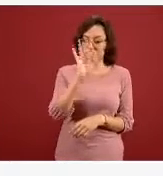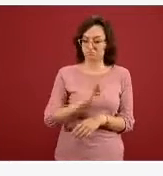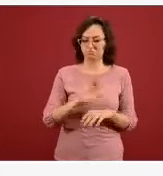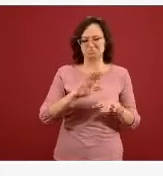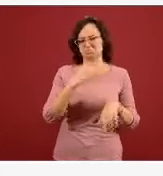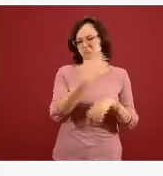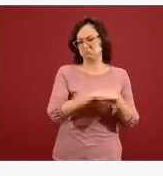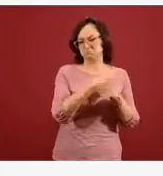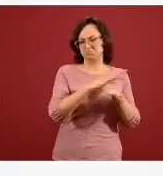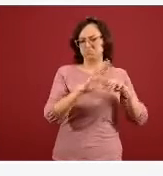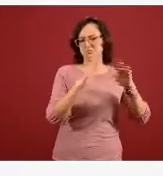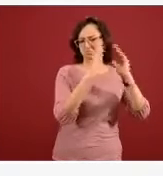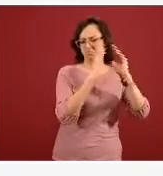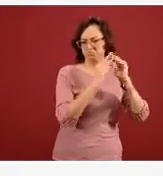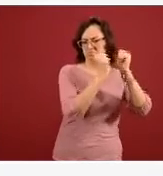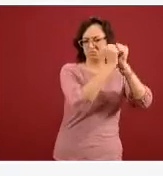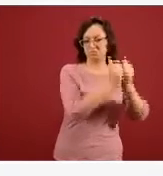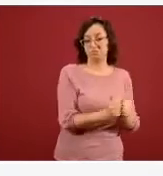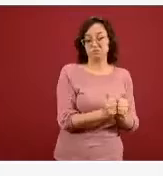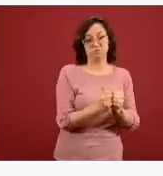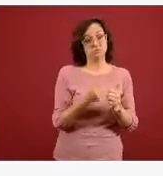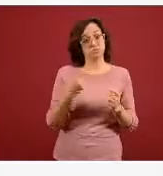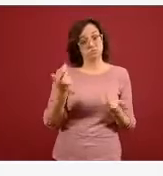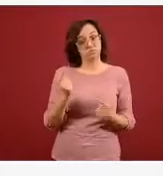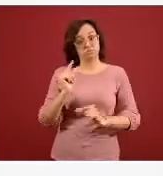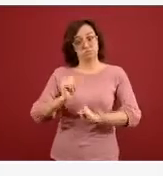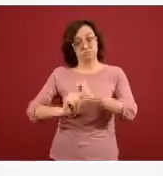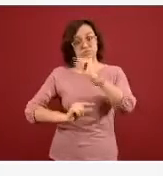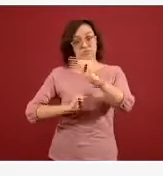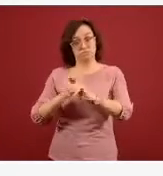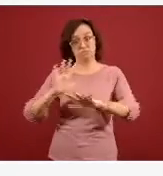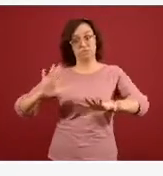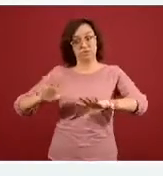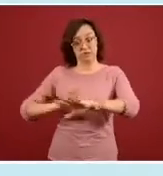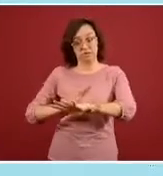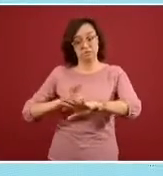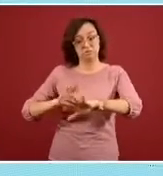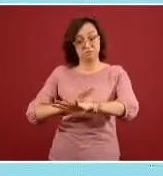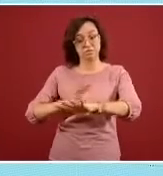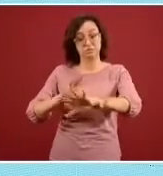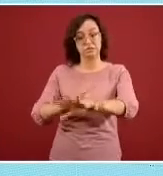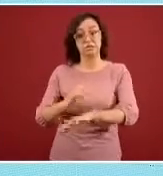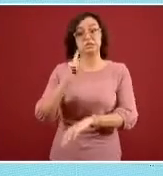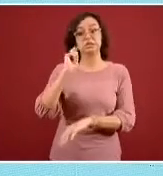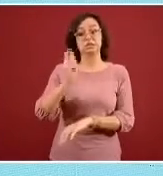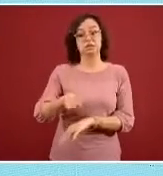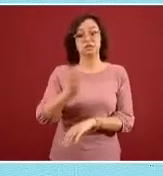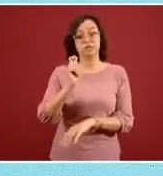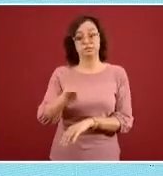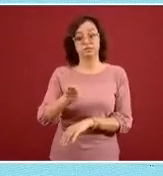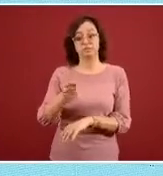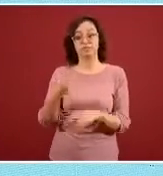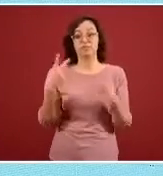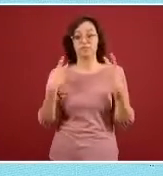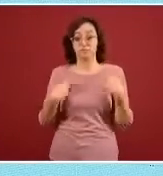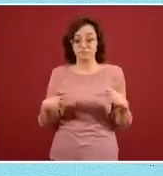eran ambulatorias. Esta proporción va a ir creciendo, y lo que significa es lo que hemos dicho: las